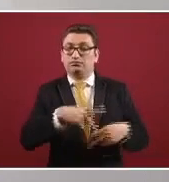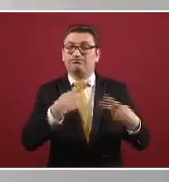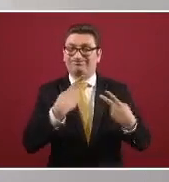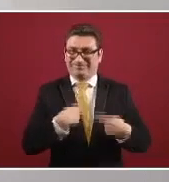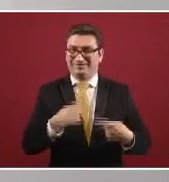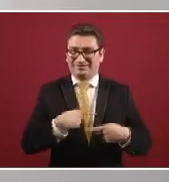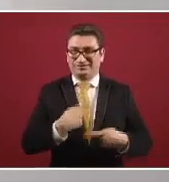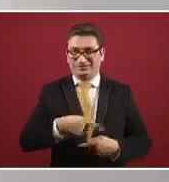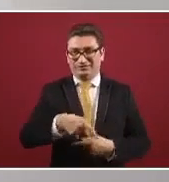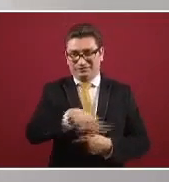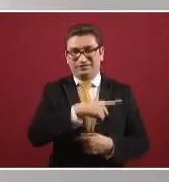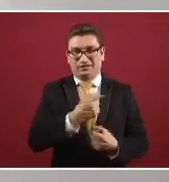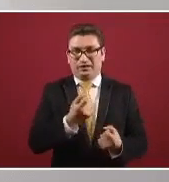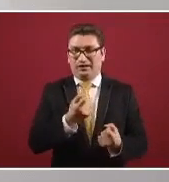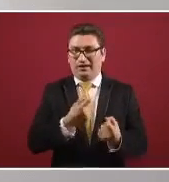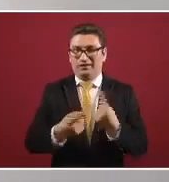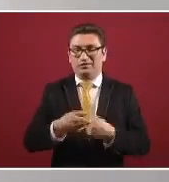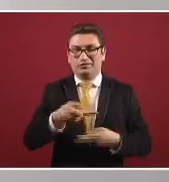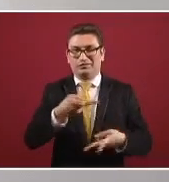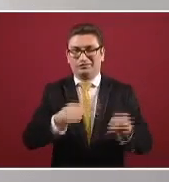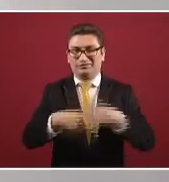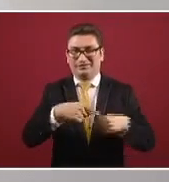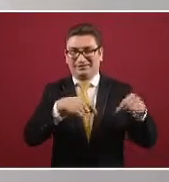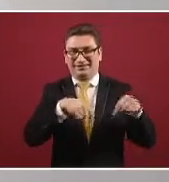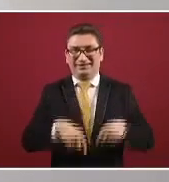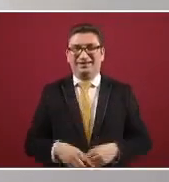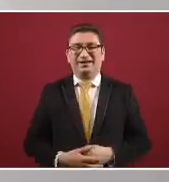los que vinieron aquí